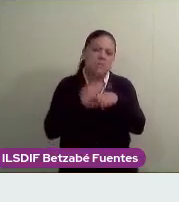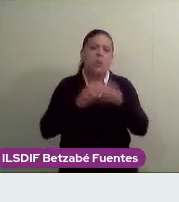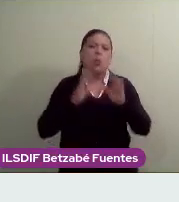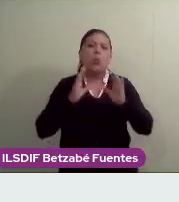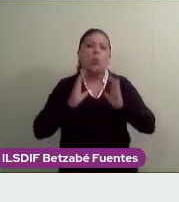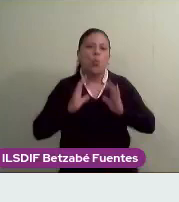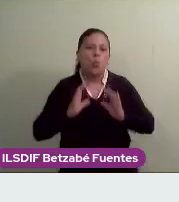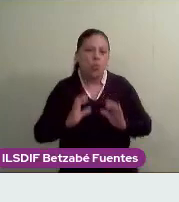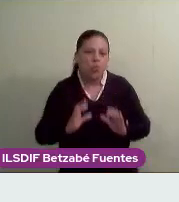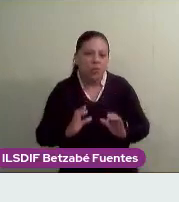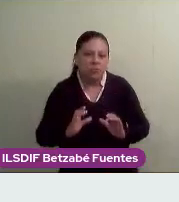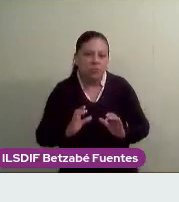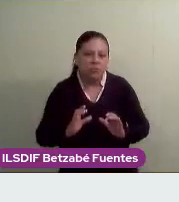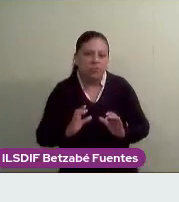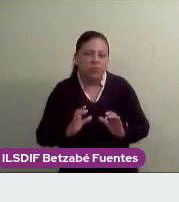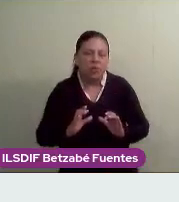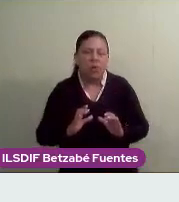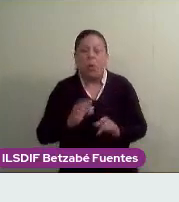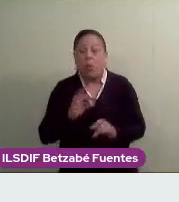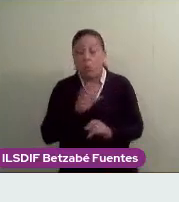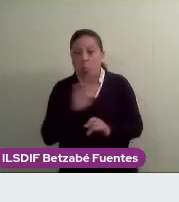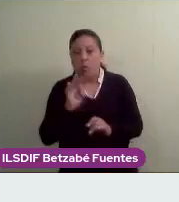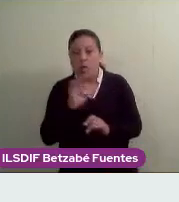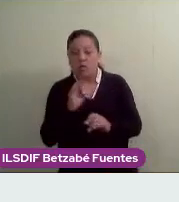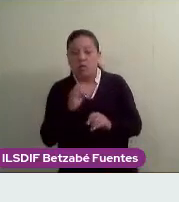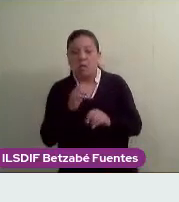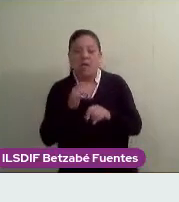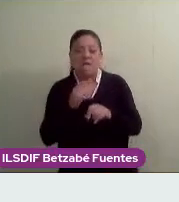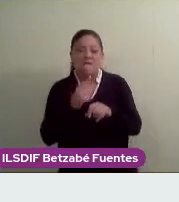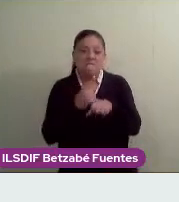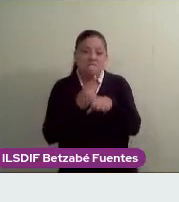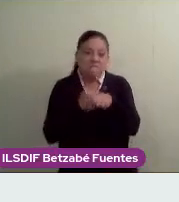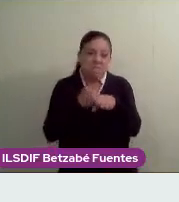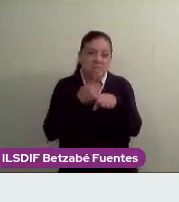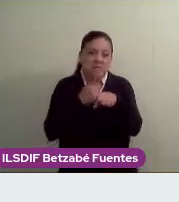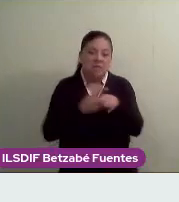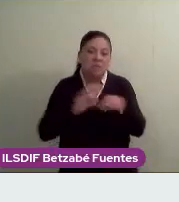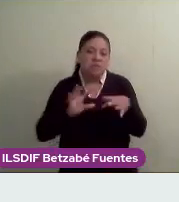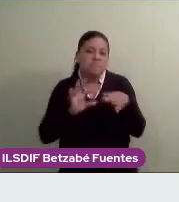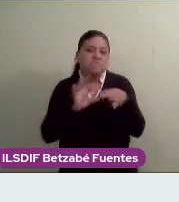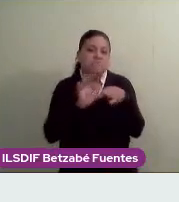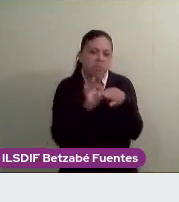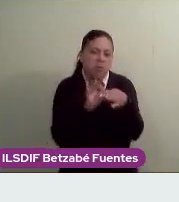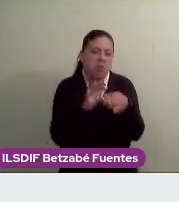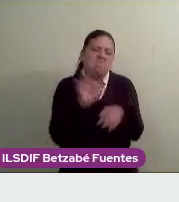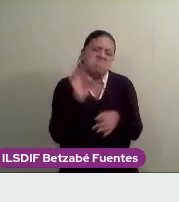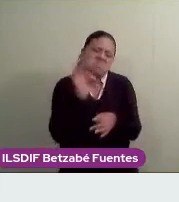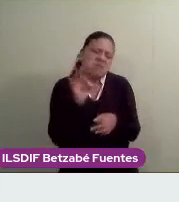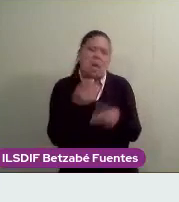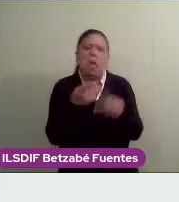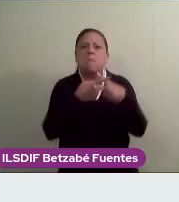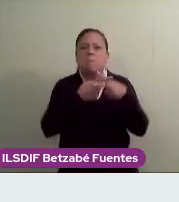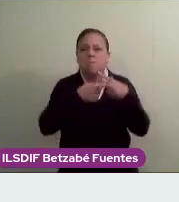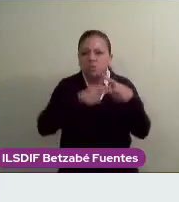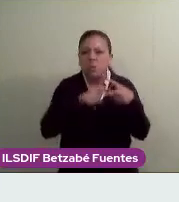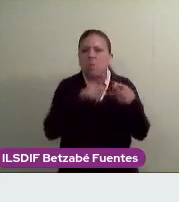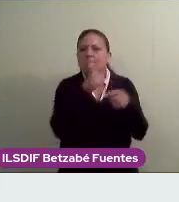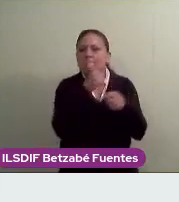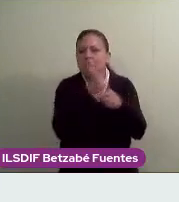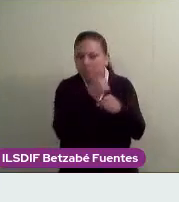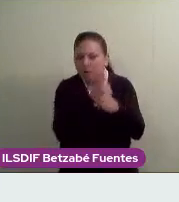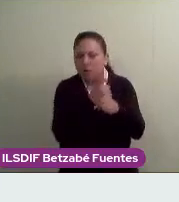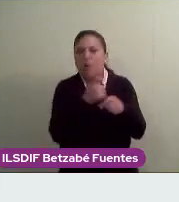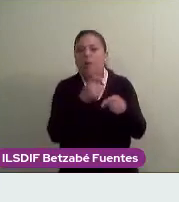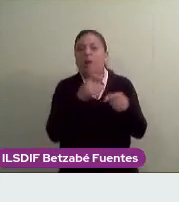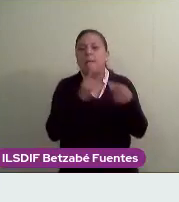suya o constituir una dolencia asociada. O sea, a lo mejor empezó con la lexitimia, ¿no? O sea, a lo largo de toda su vida,